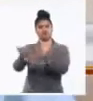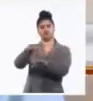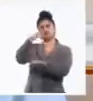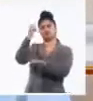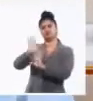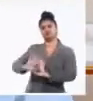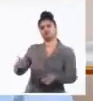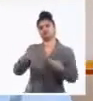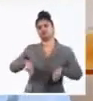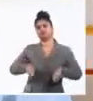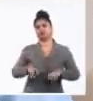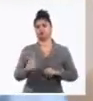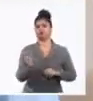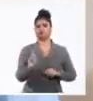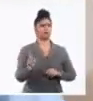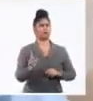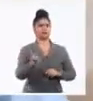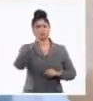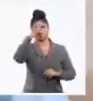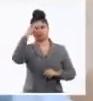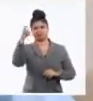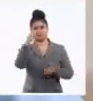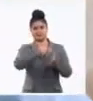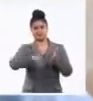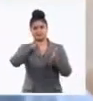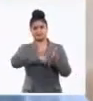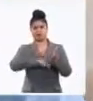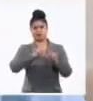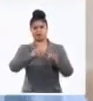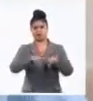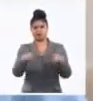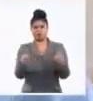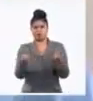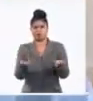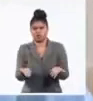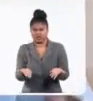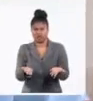qué trae consigo este código de la familia, saber